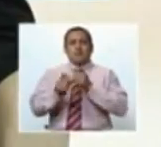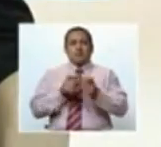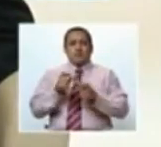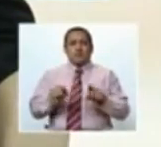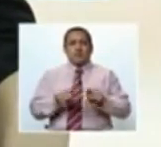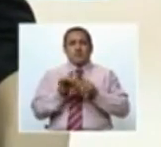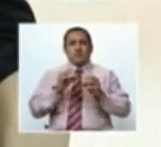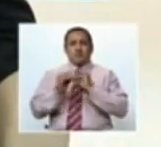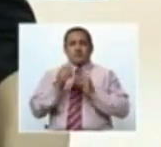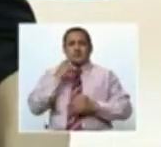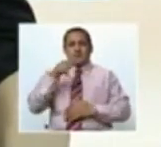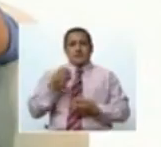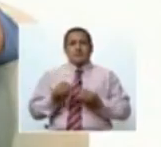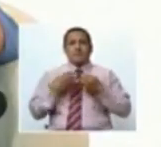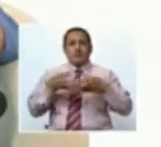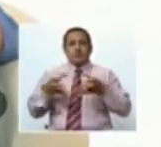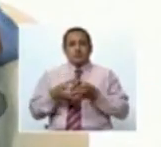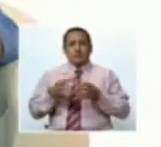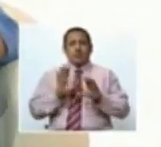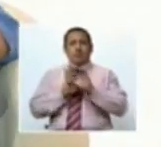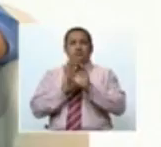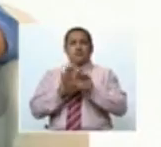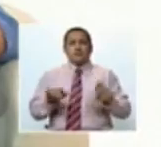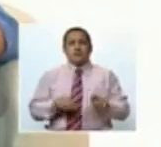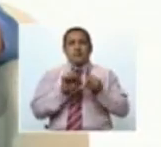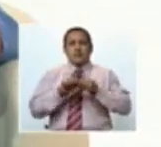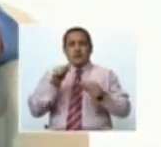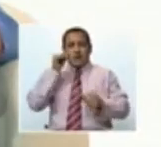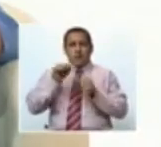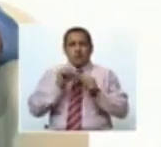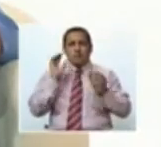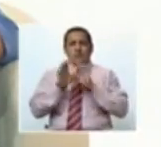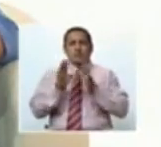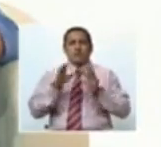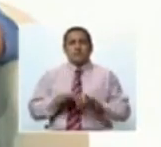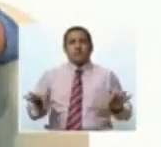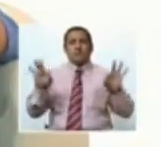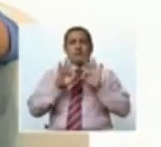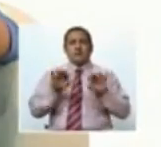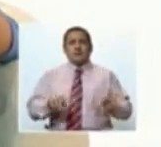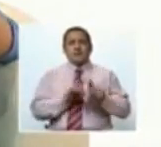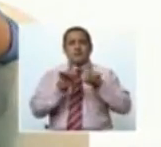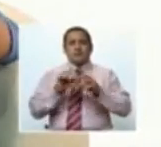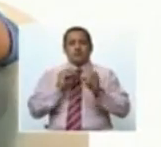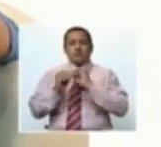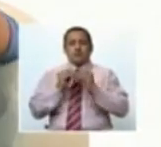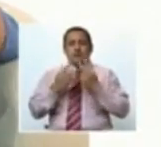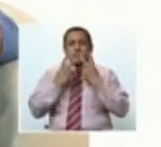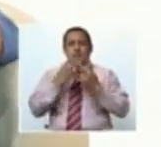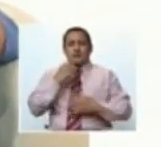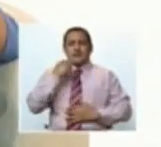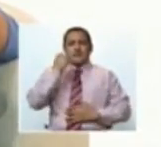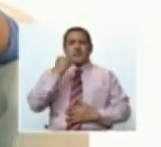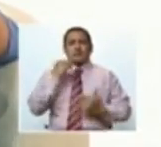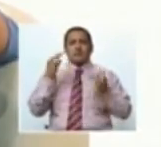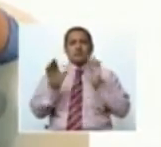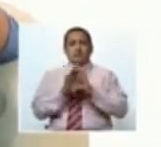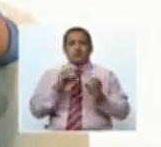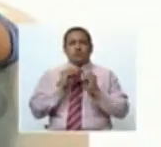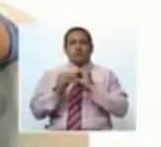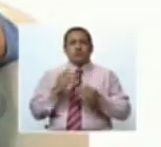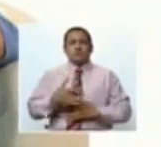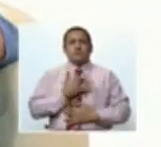solicitado. Sí, más allá de lo solicitado, que para el Tribunal Constitucional es uno de los elementos importantes que configuran el derecho a